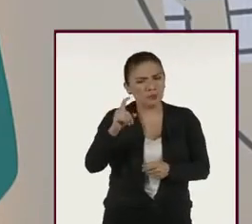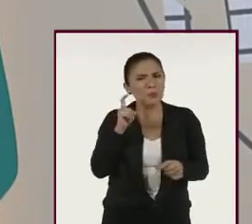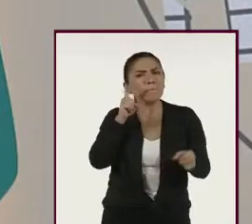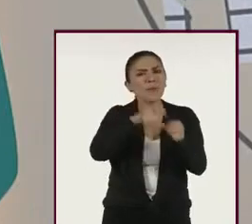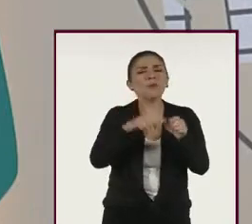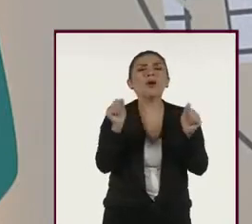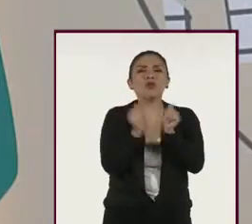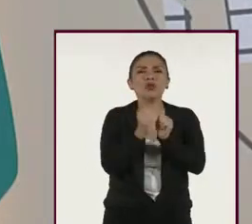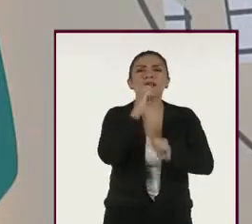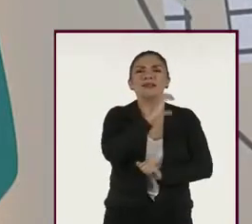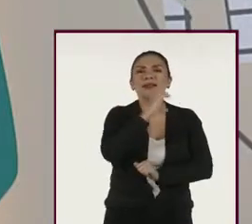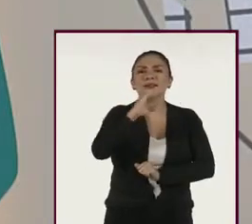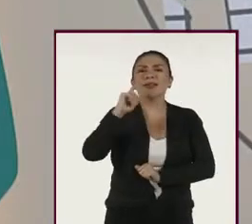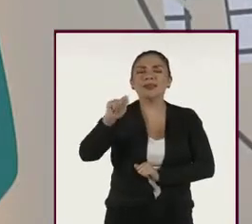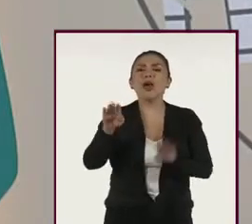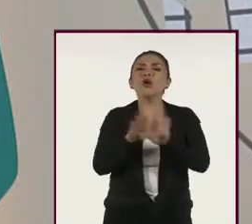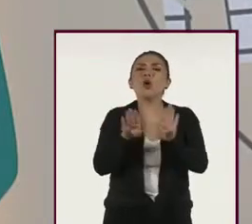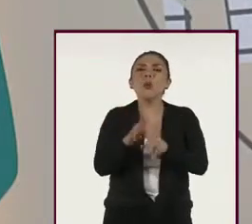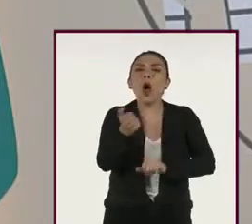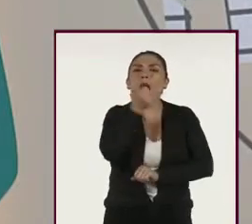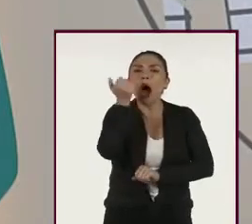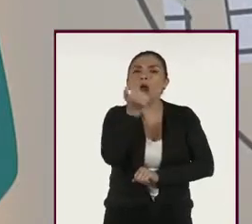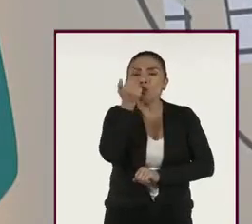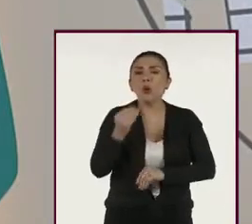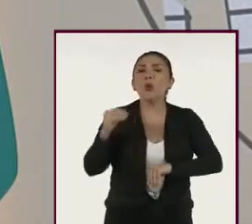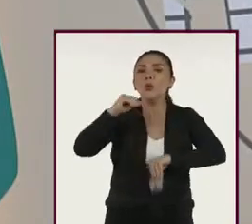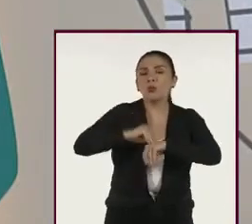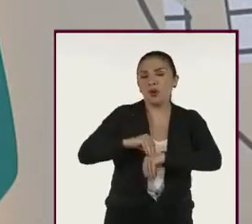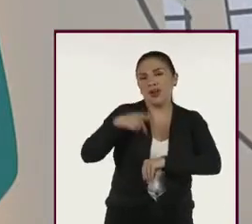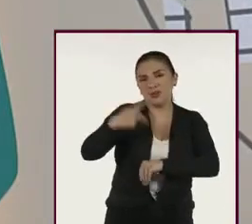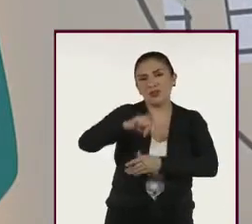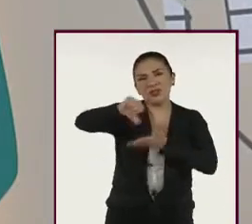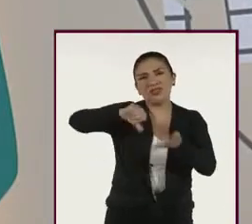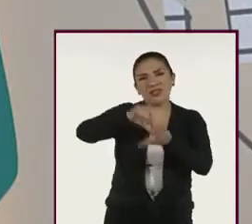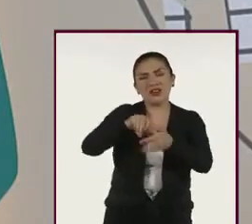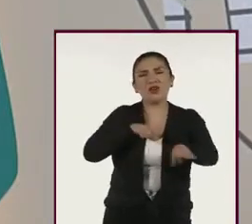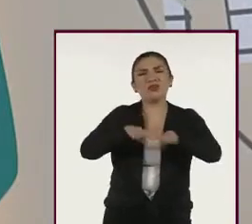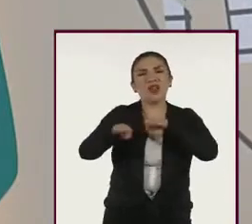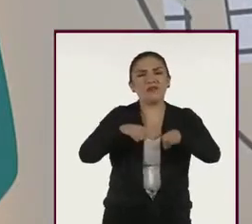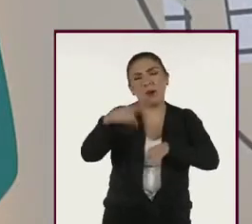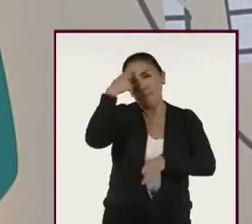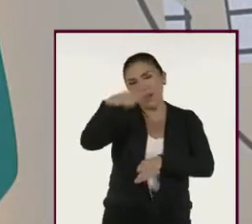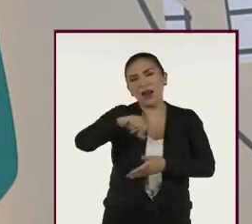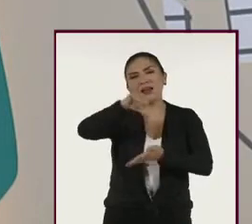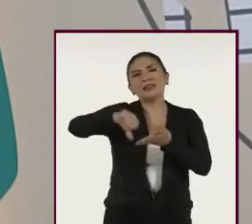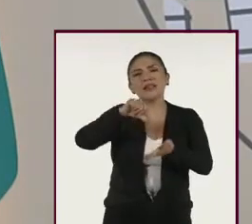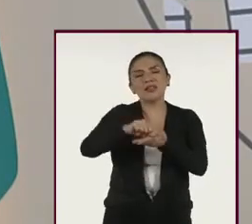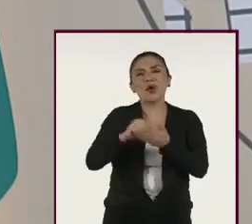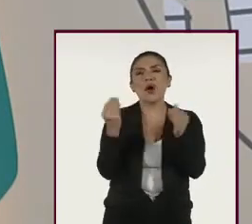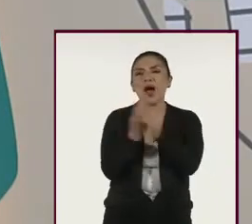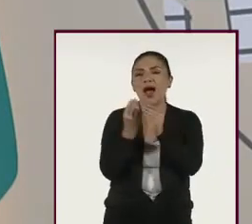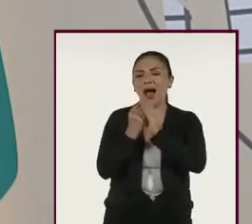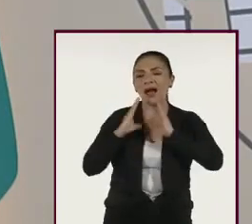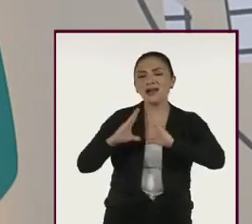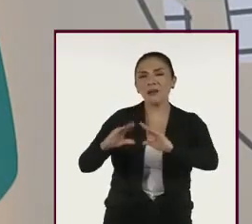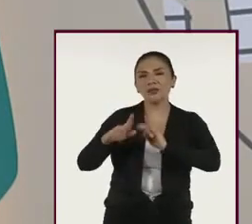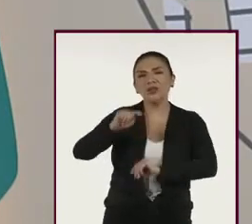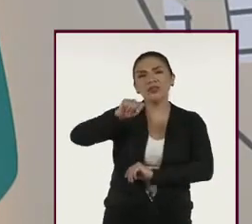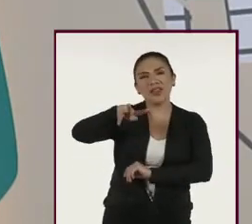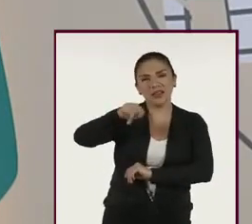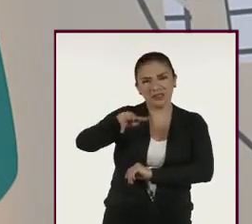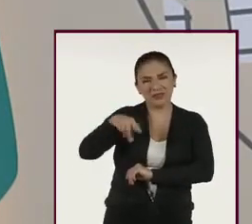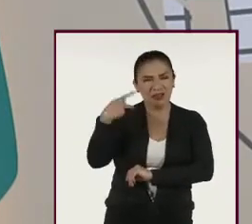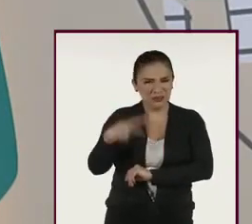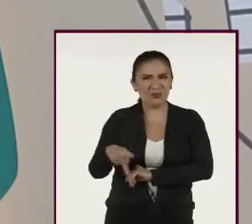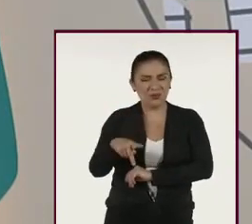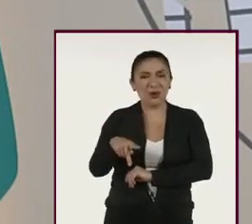con el perfil de estudiante y coloquen la clave del centro de trabajo o CCT del Centro de Capacitación Televisiva y